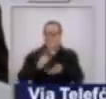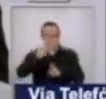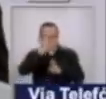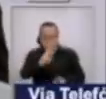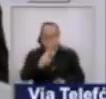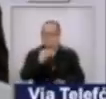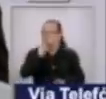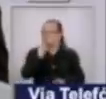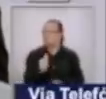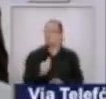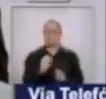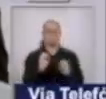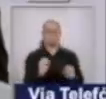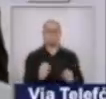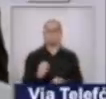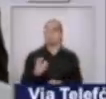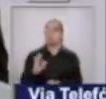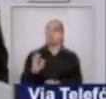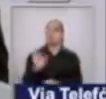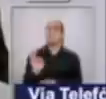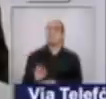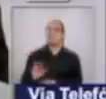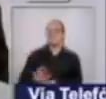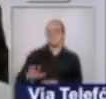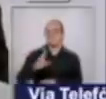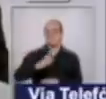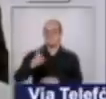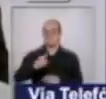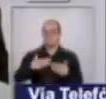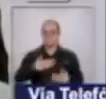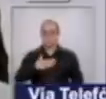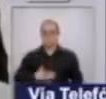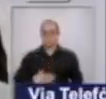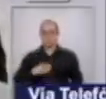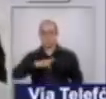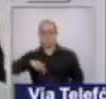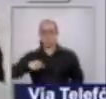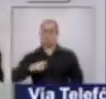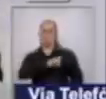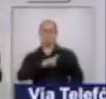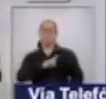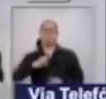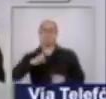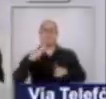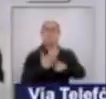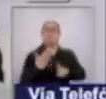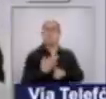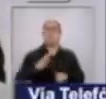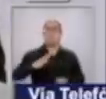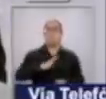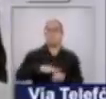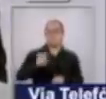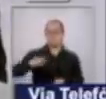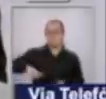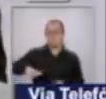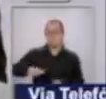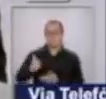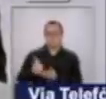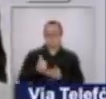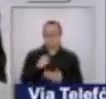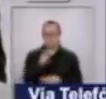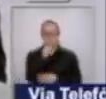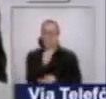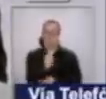imparcial. Le puse una calificación a las preguntas que tenía yo pensadas para cada una de las candidatas, pensando en